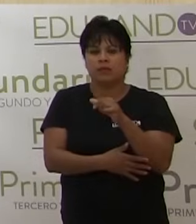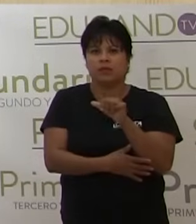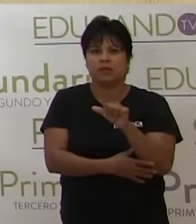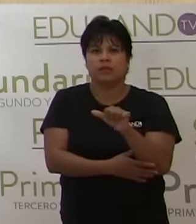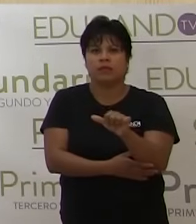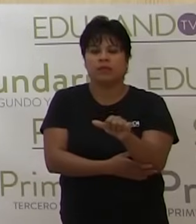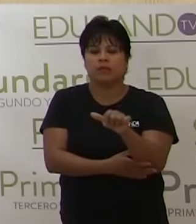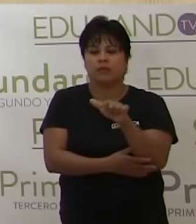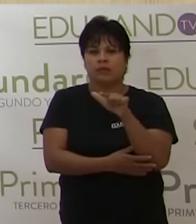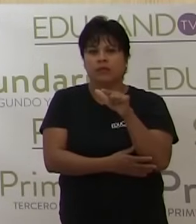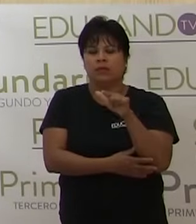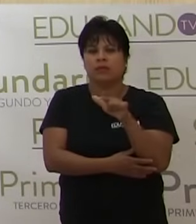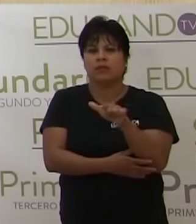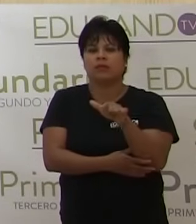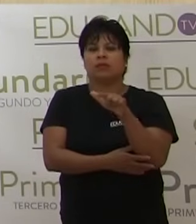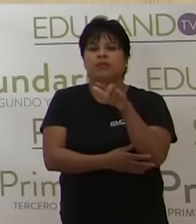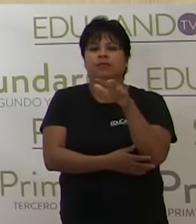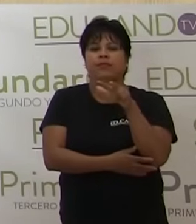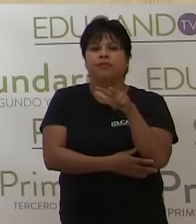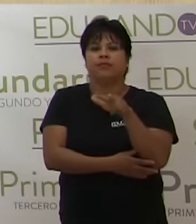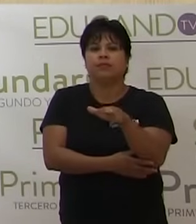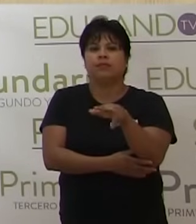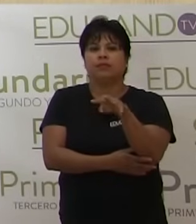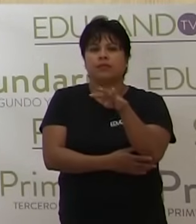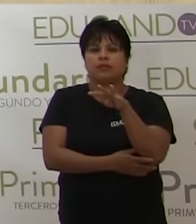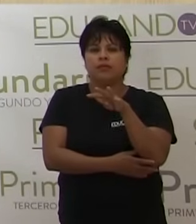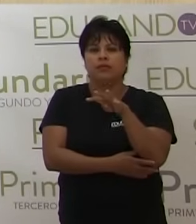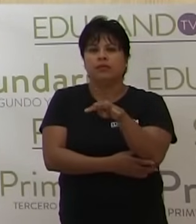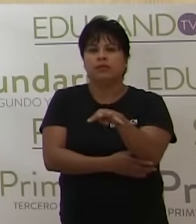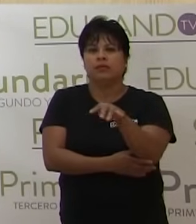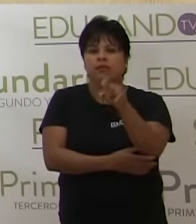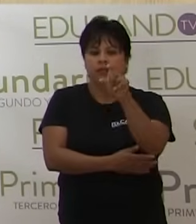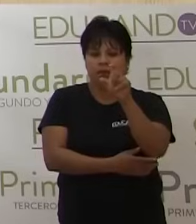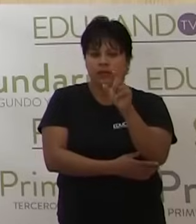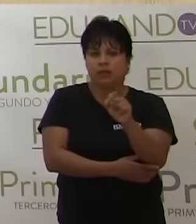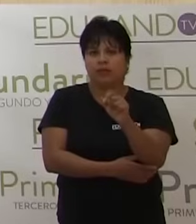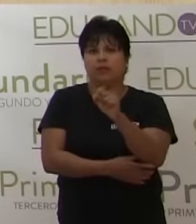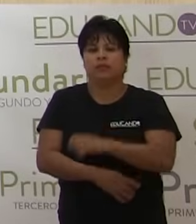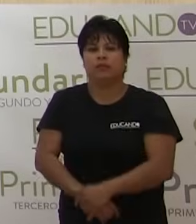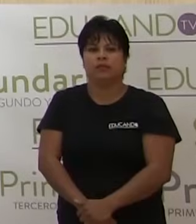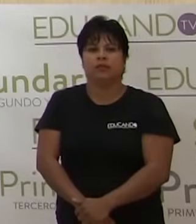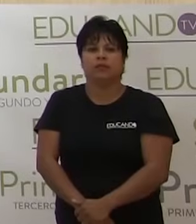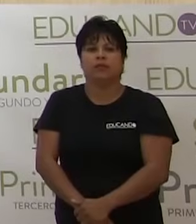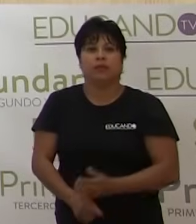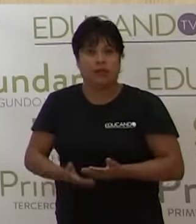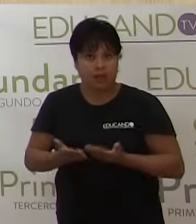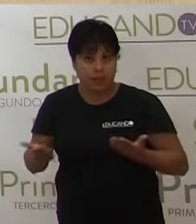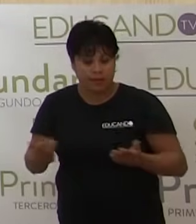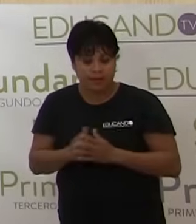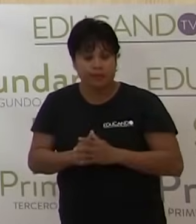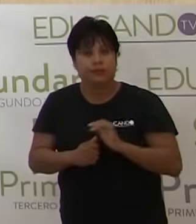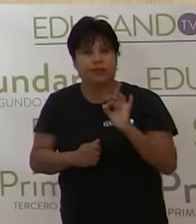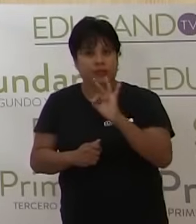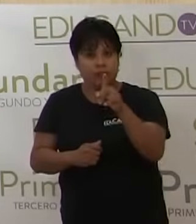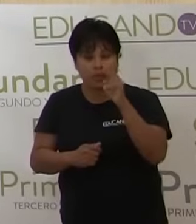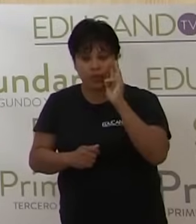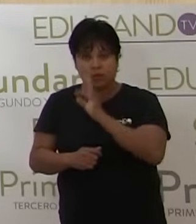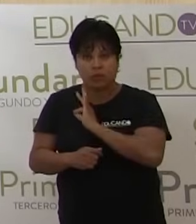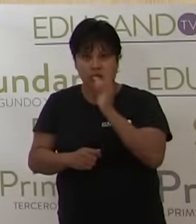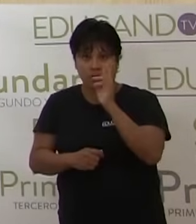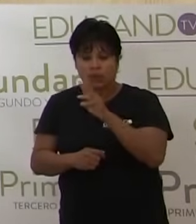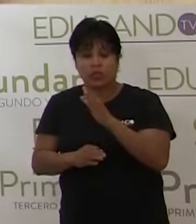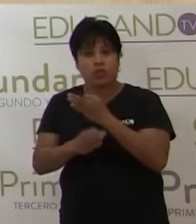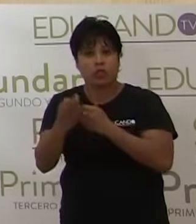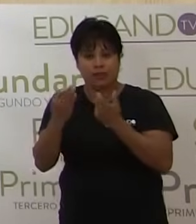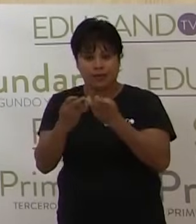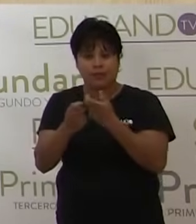15 16 17 18 19 20 ahora si puedes apreciar de toda